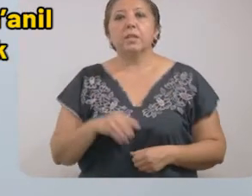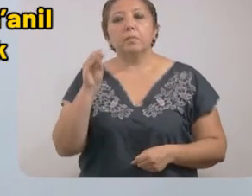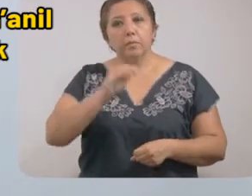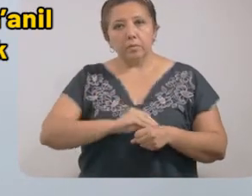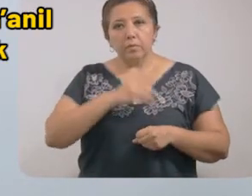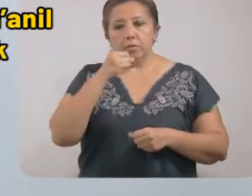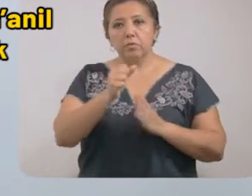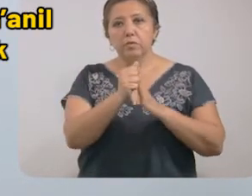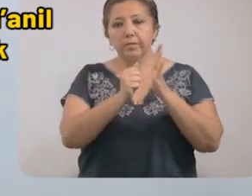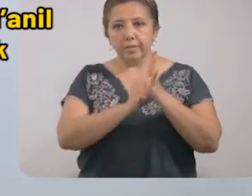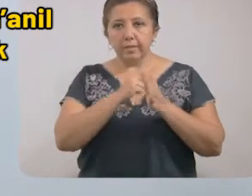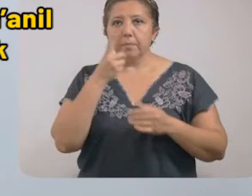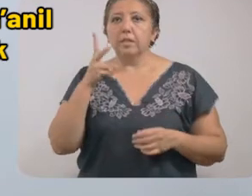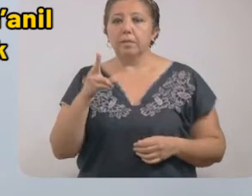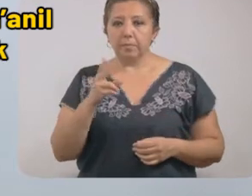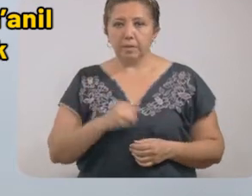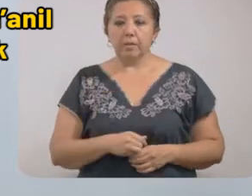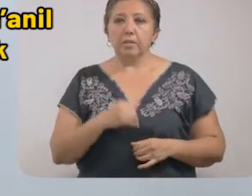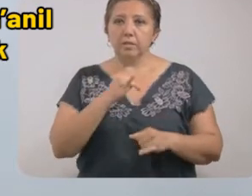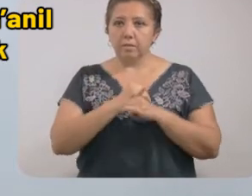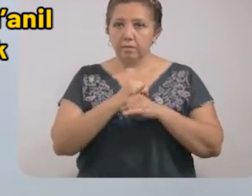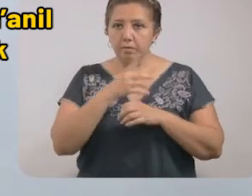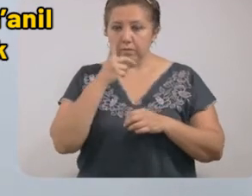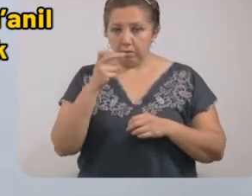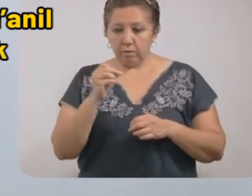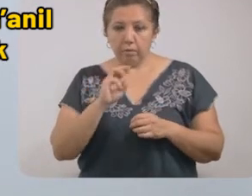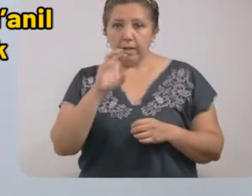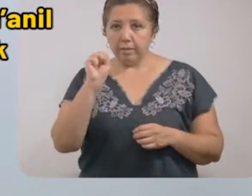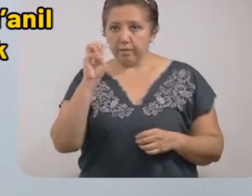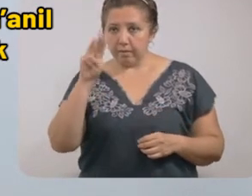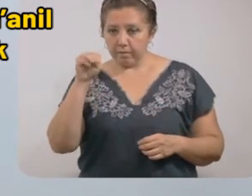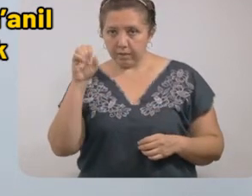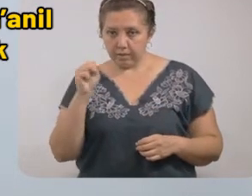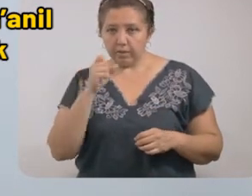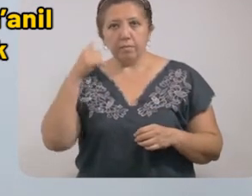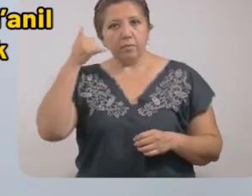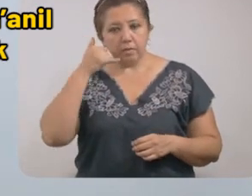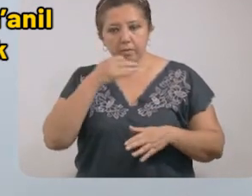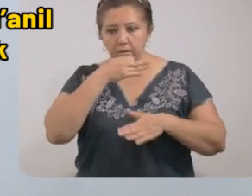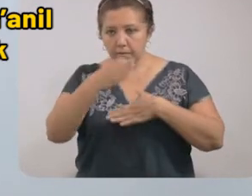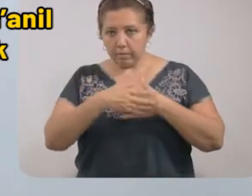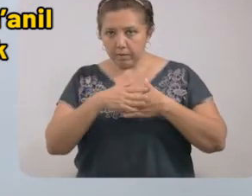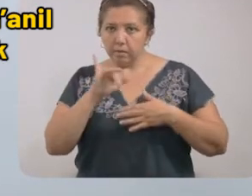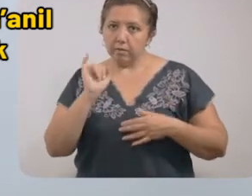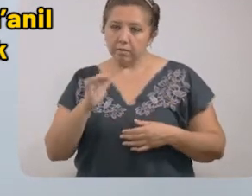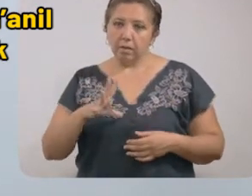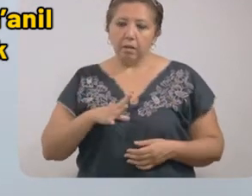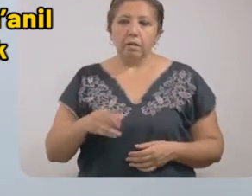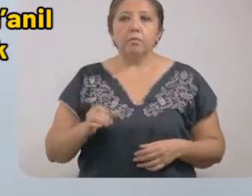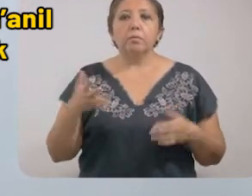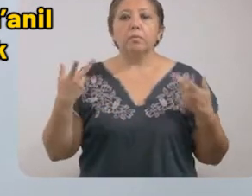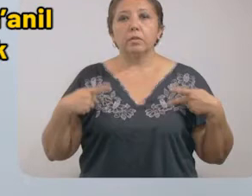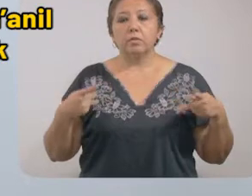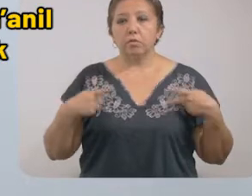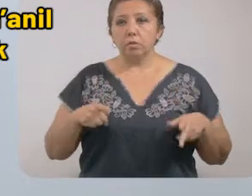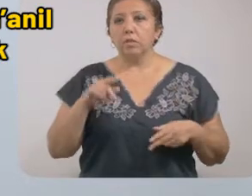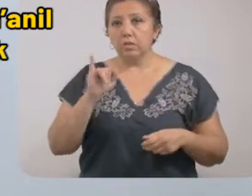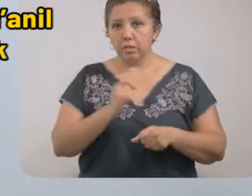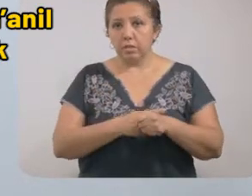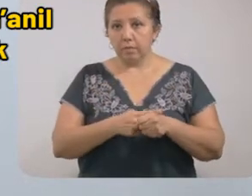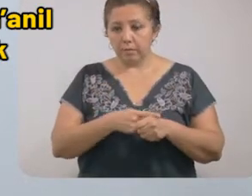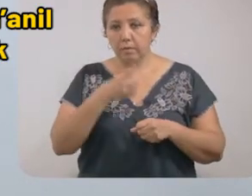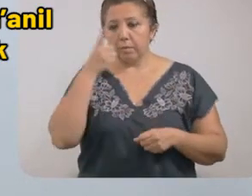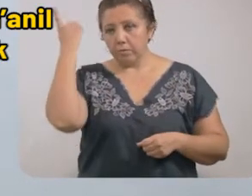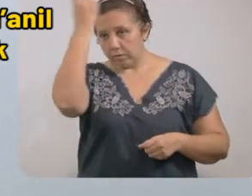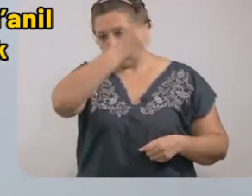la implementación de un sistema de rastreo oportuno vía mensajes SMS y llamadas telefónicas a los últimos contactos de las personas que